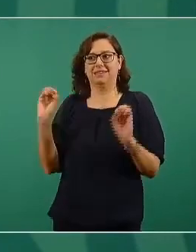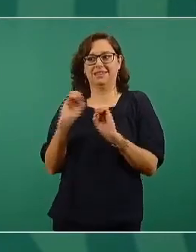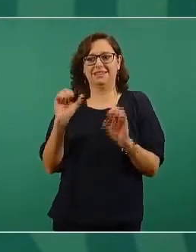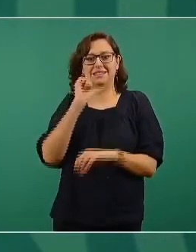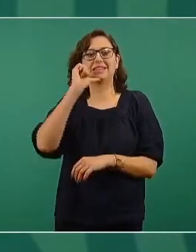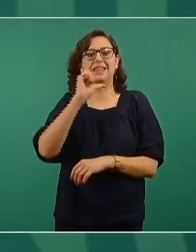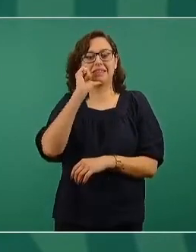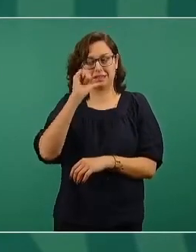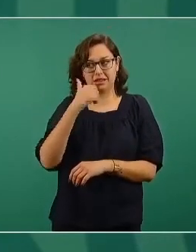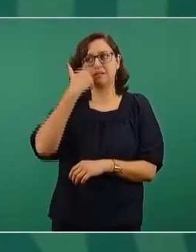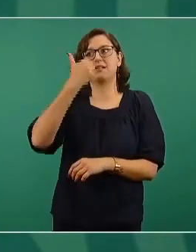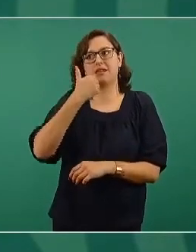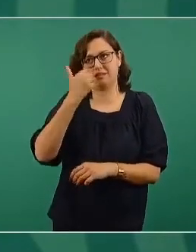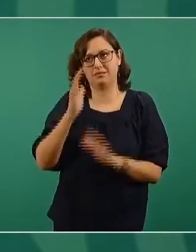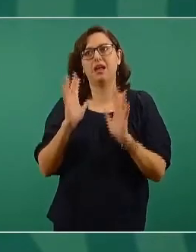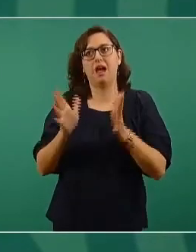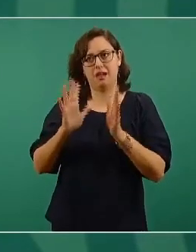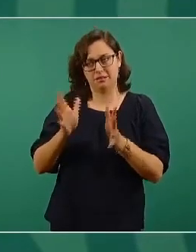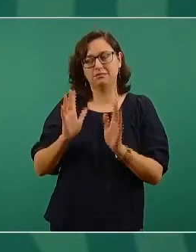no lo hicieron